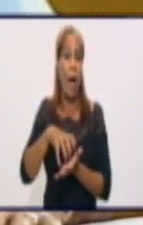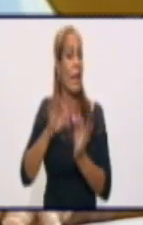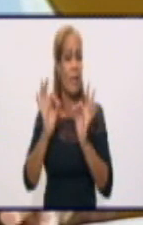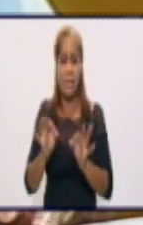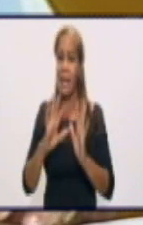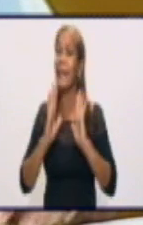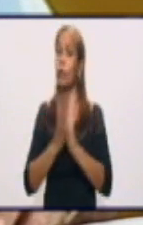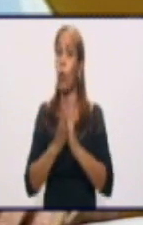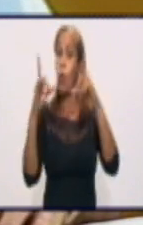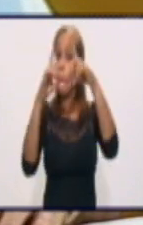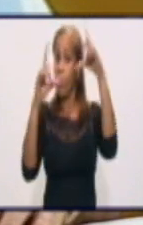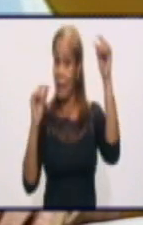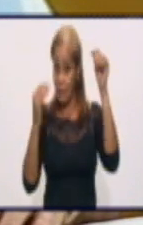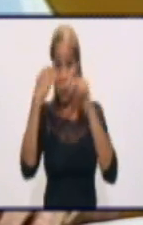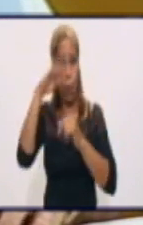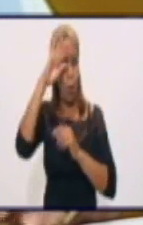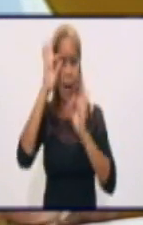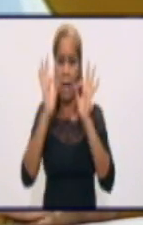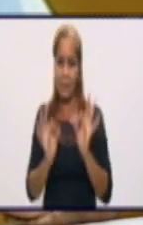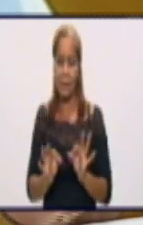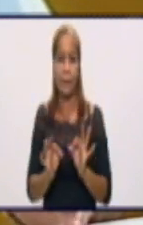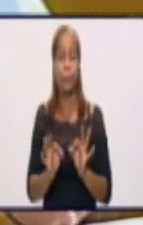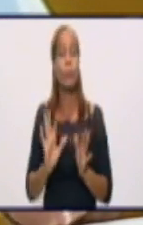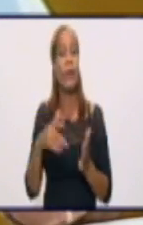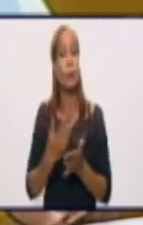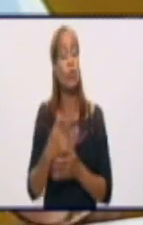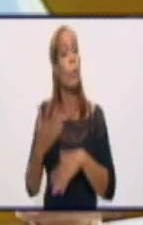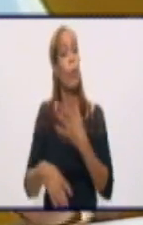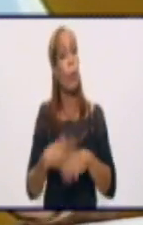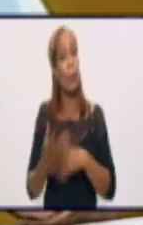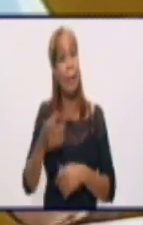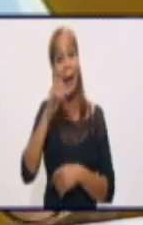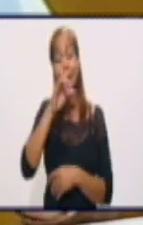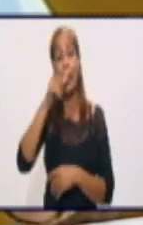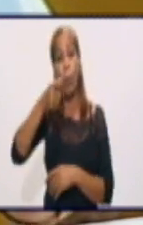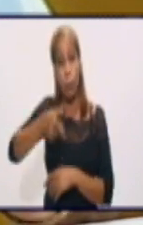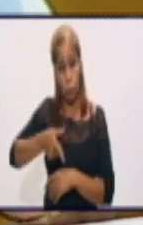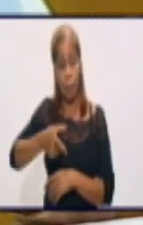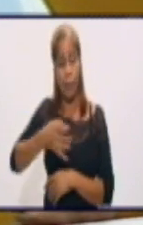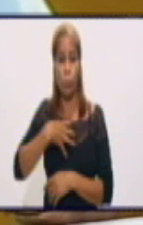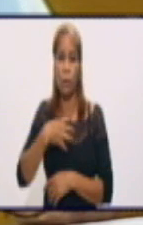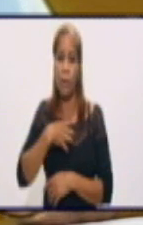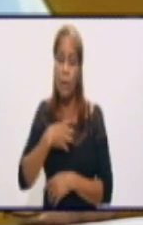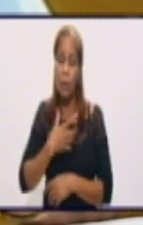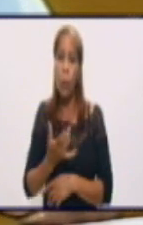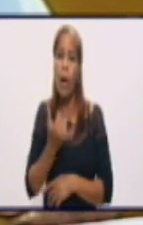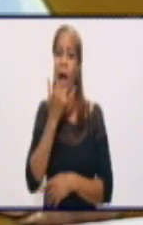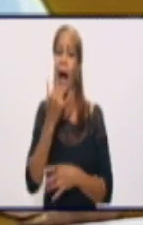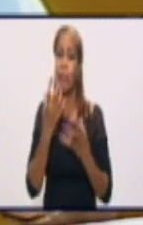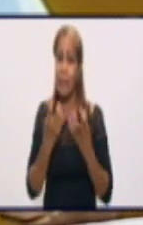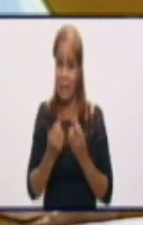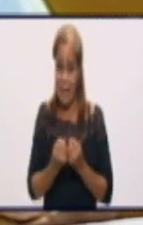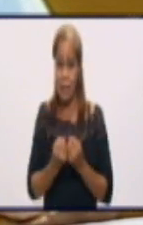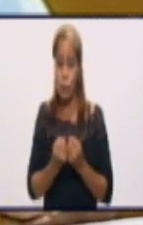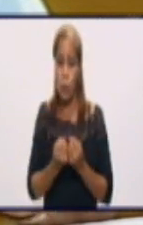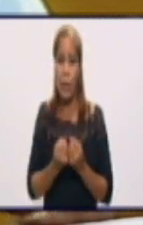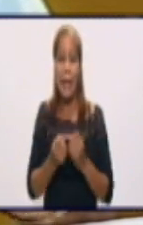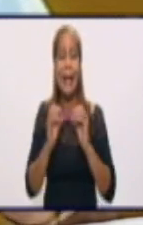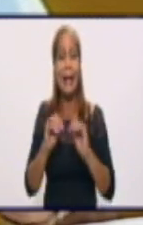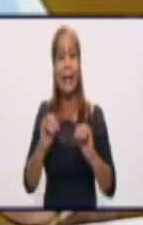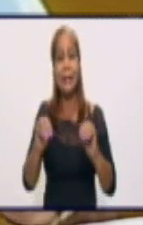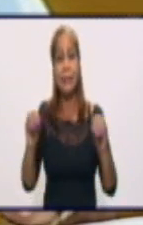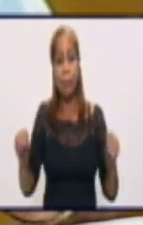y lo otro es lo que se ha explicado con el combustible la generación distribuida que ha habido dificultades en la distribución de combustible la en